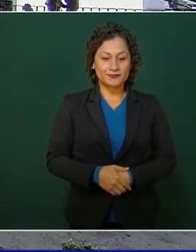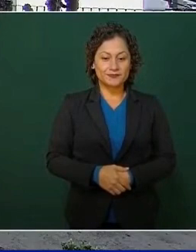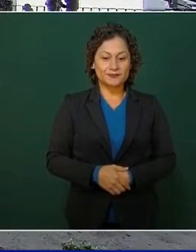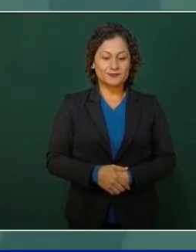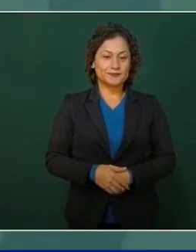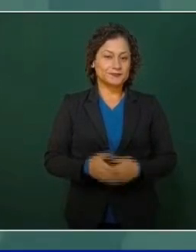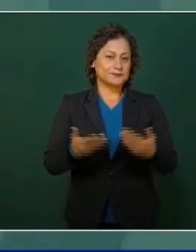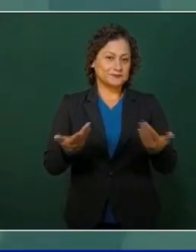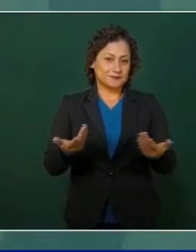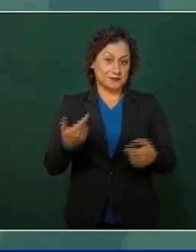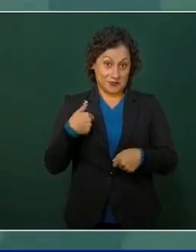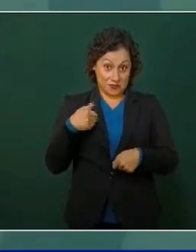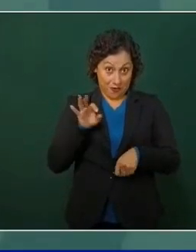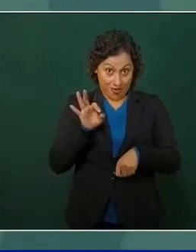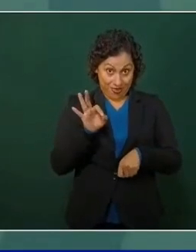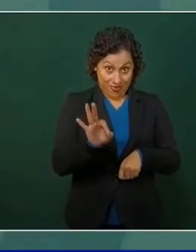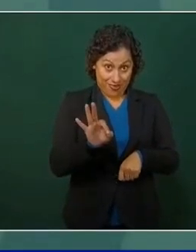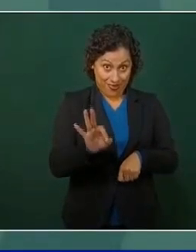picarles,